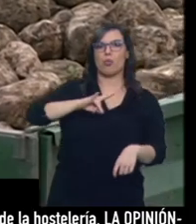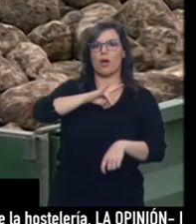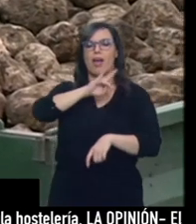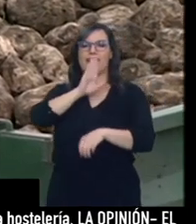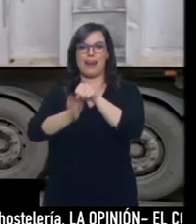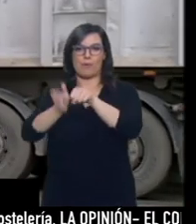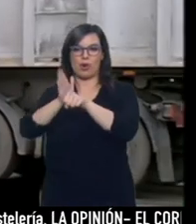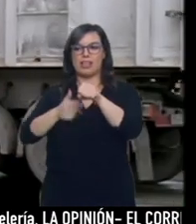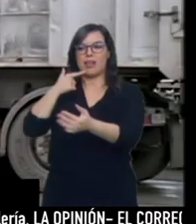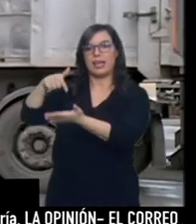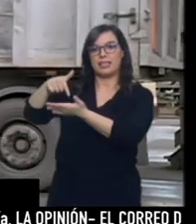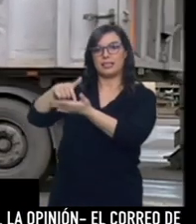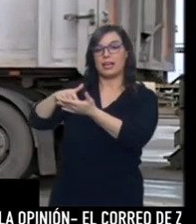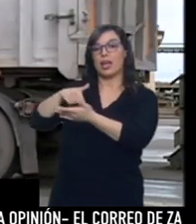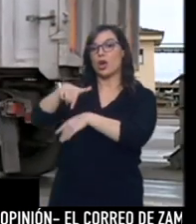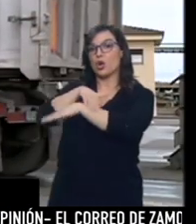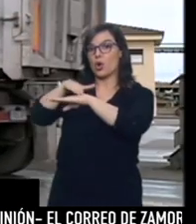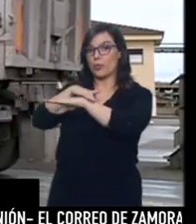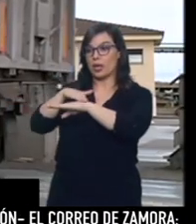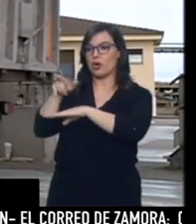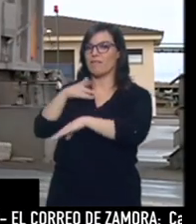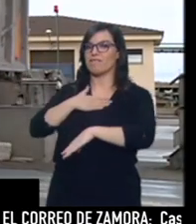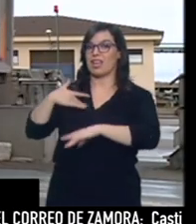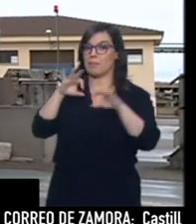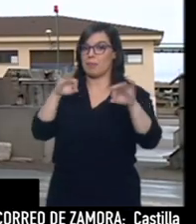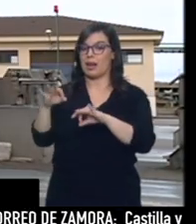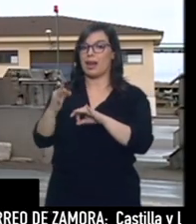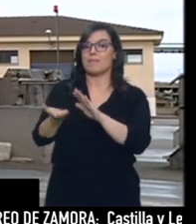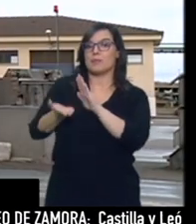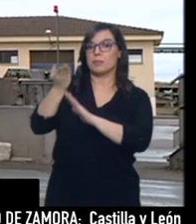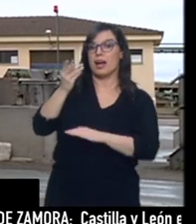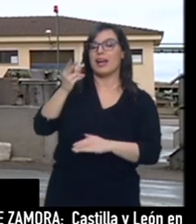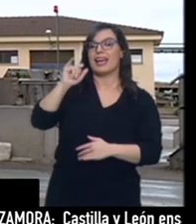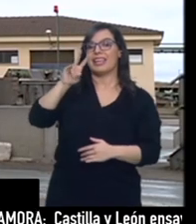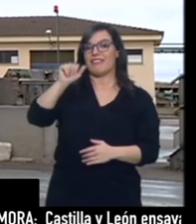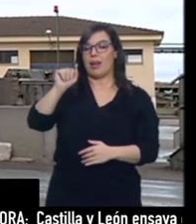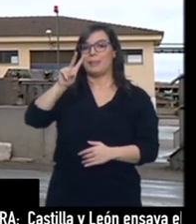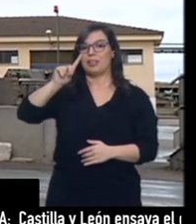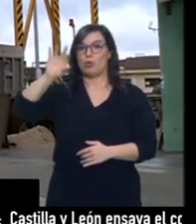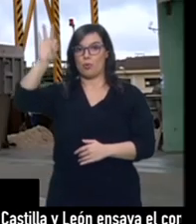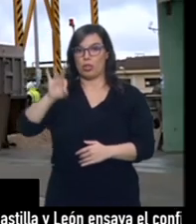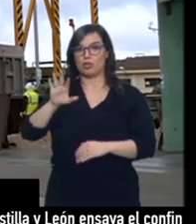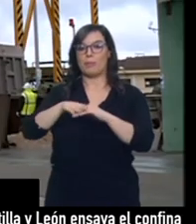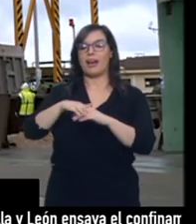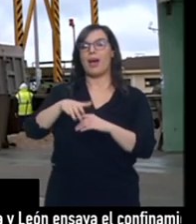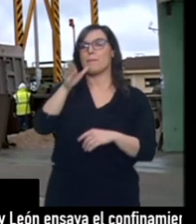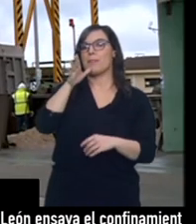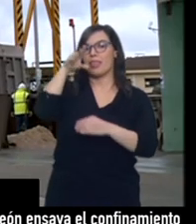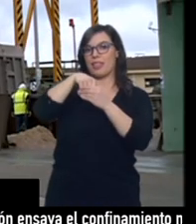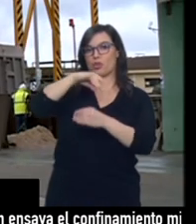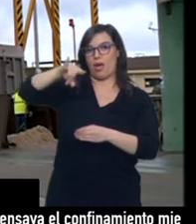al Gobierno que se suprima la subida del IVA del 10 al 21% en bebidas azucaradas. El sector